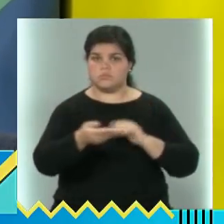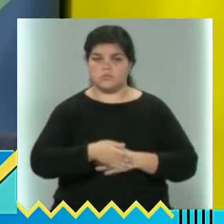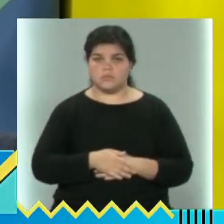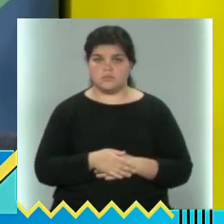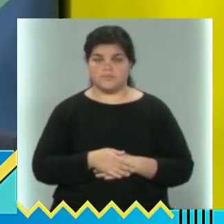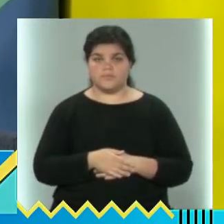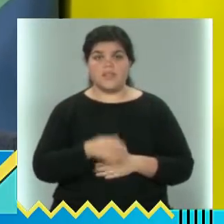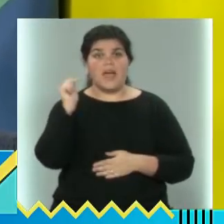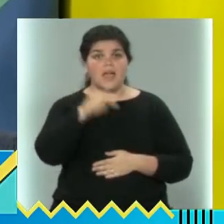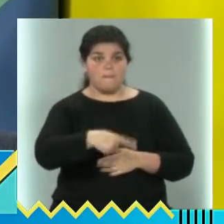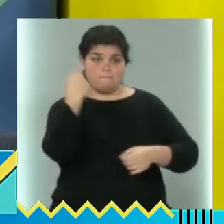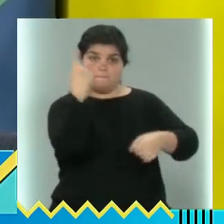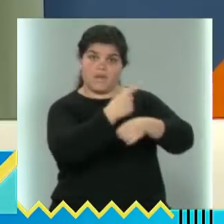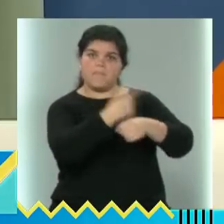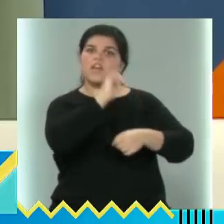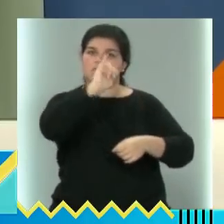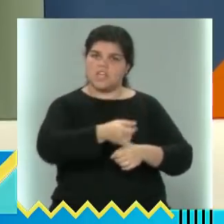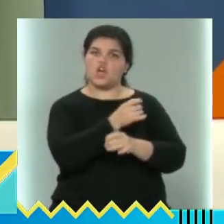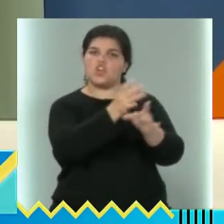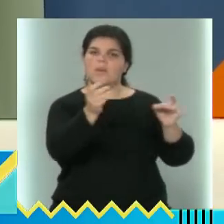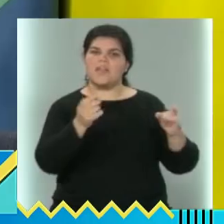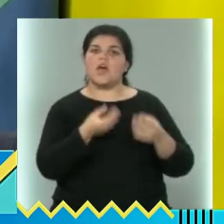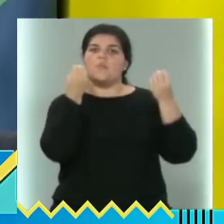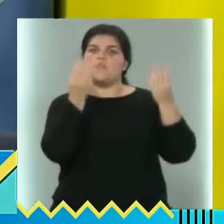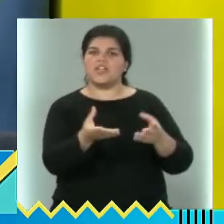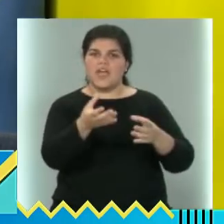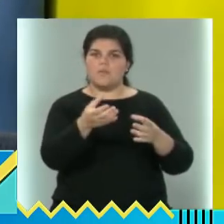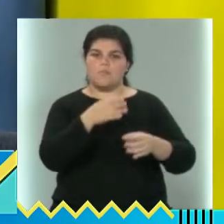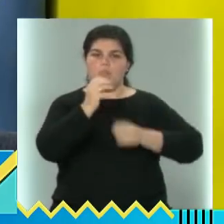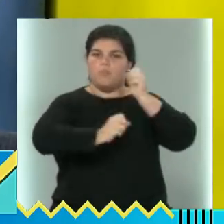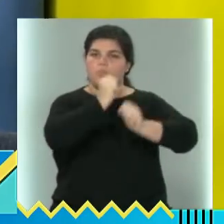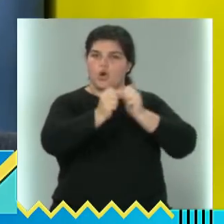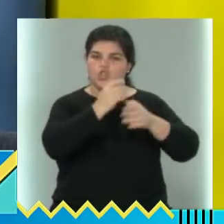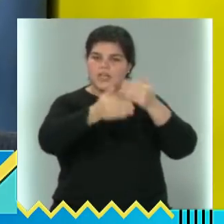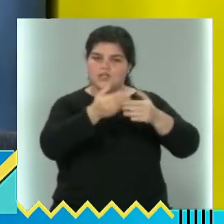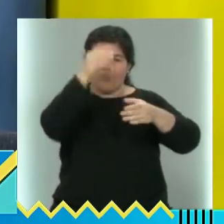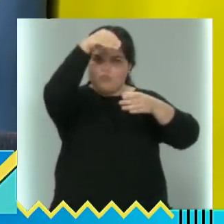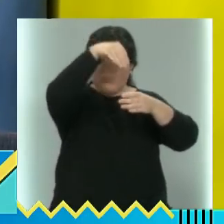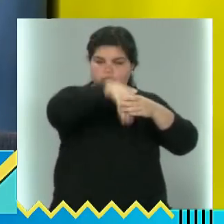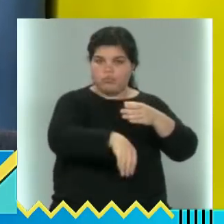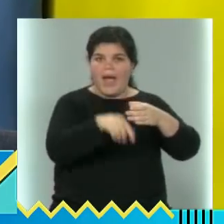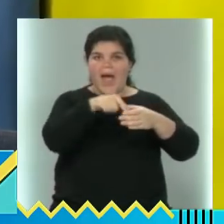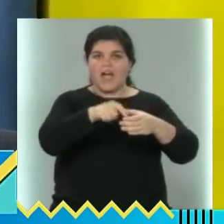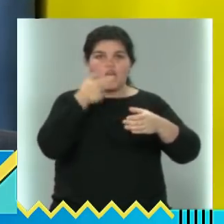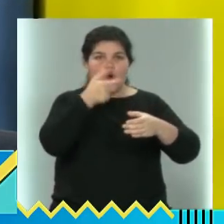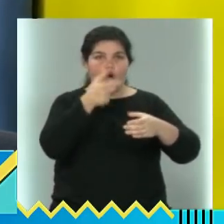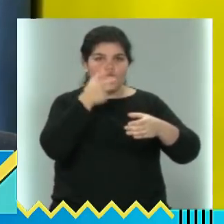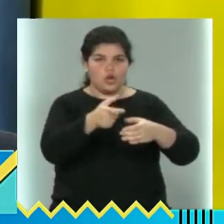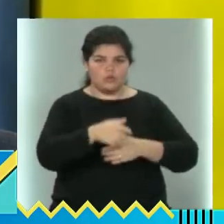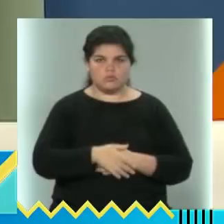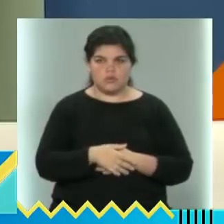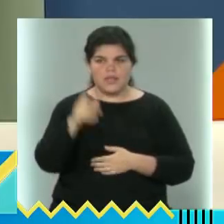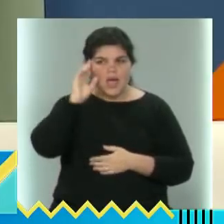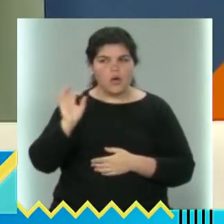que demuestran que la primera estaba contaminada por el proceso de perforación del pozo de control de la napa. A nivel de hipótesis,